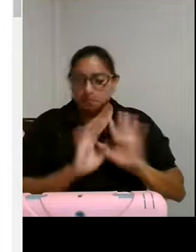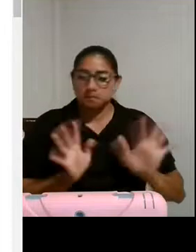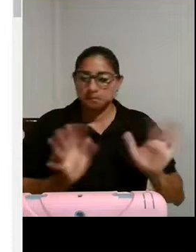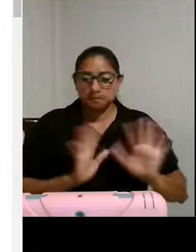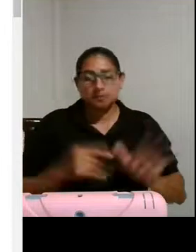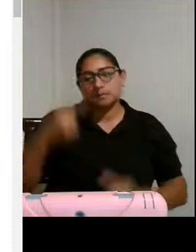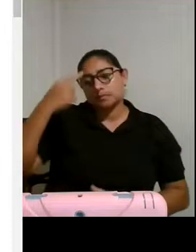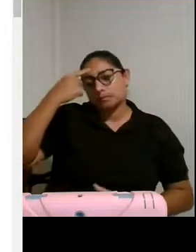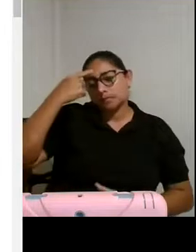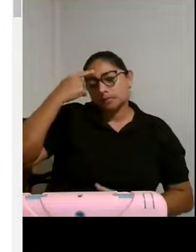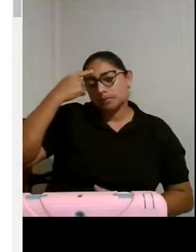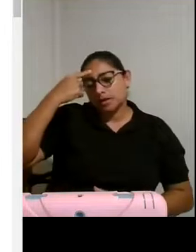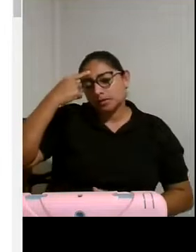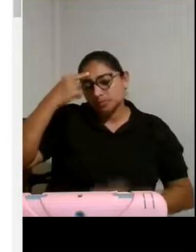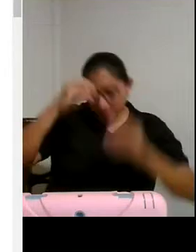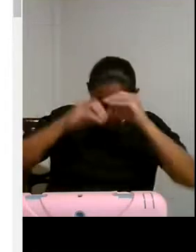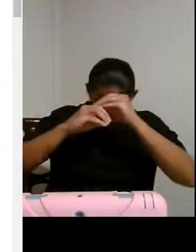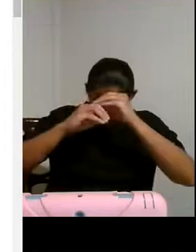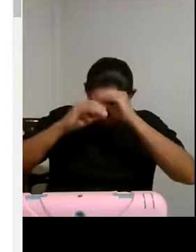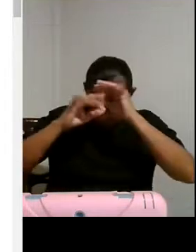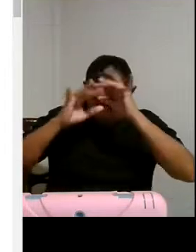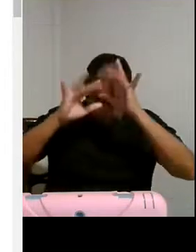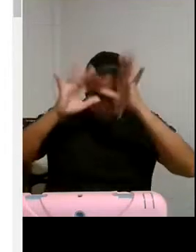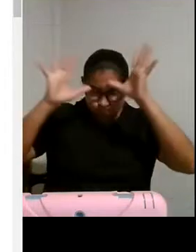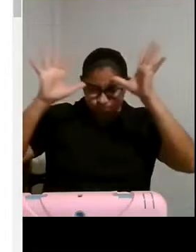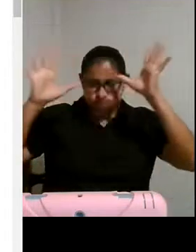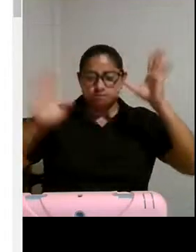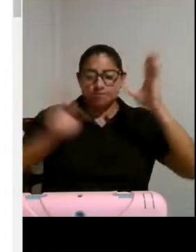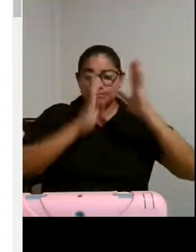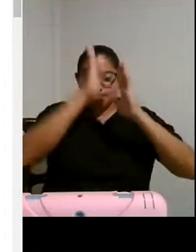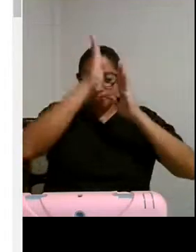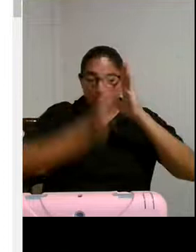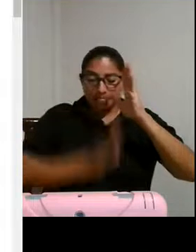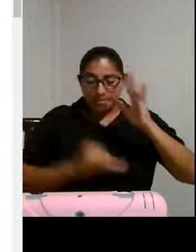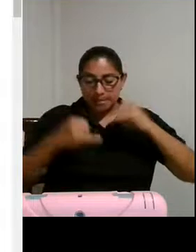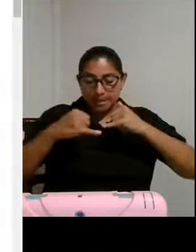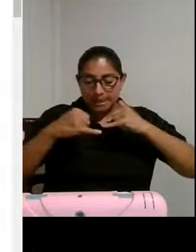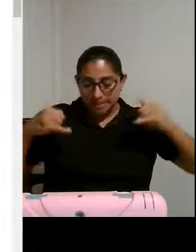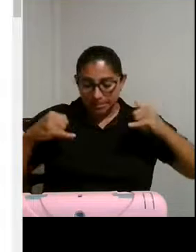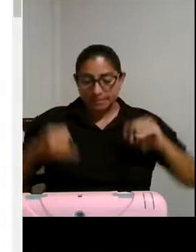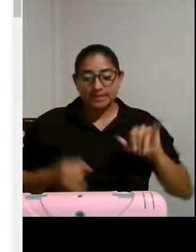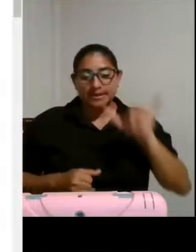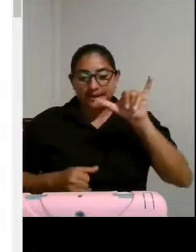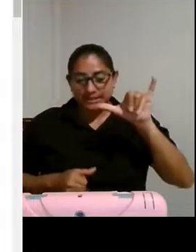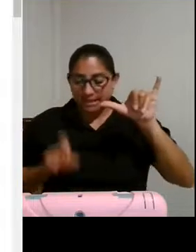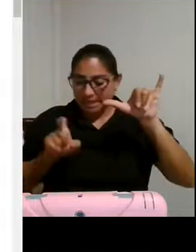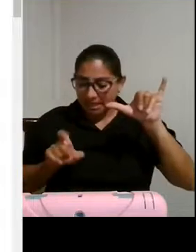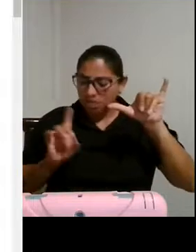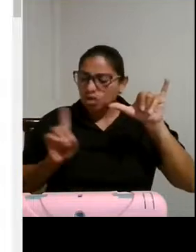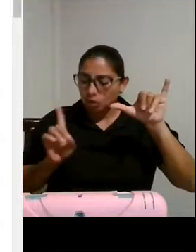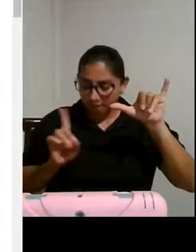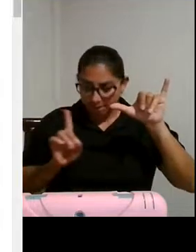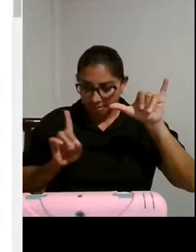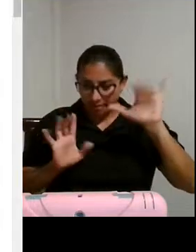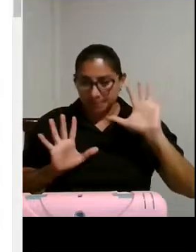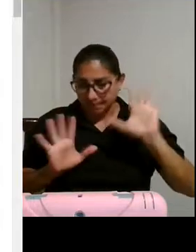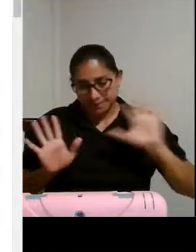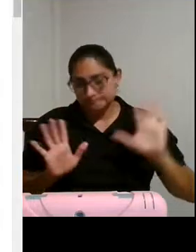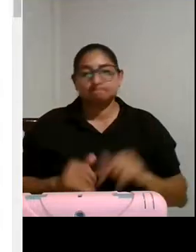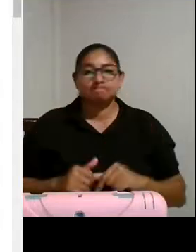para que lo entiendan, ¿de acuerdo? ¿Qué es lo que estamos haciendo? Entonces, cuando ustedes les dicen determina la ecuación de la recta tangente,